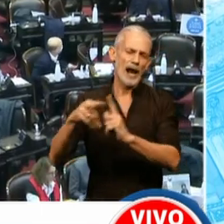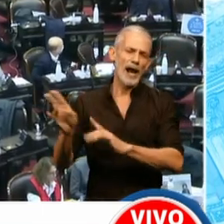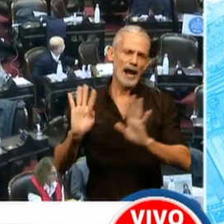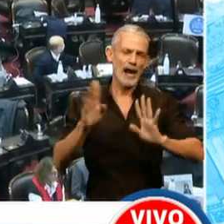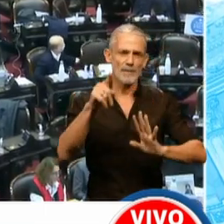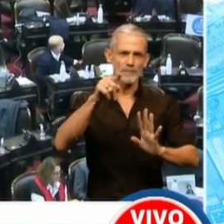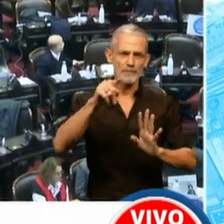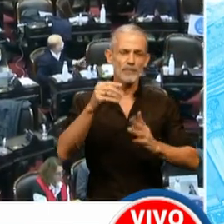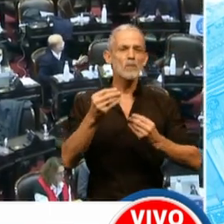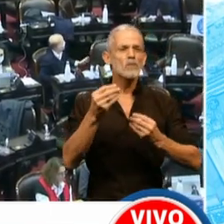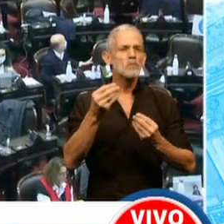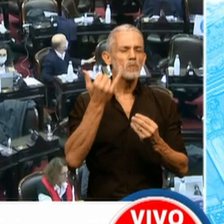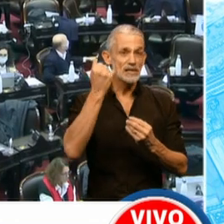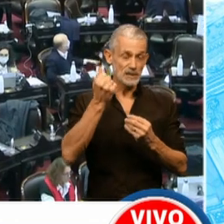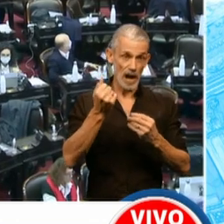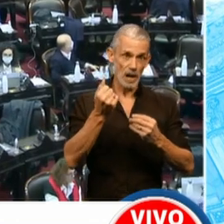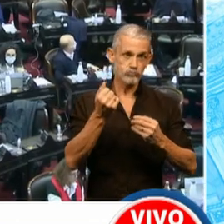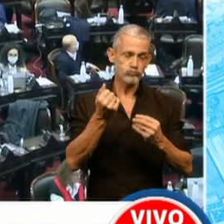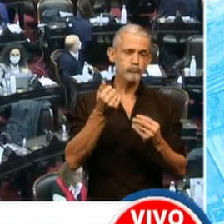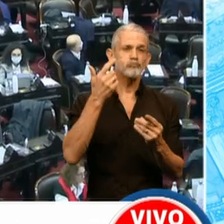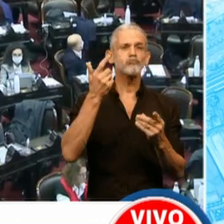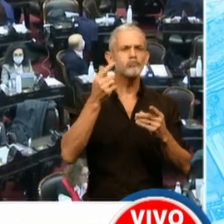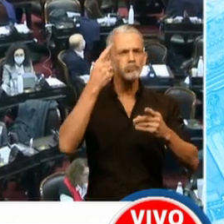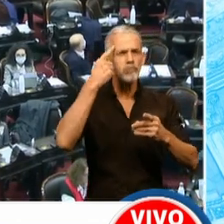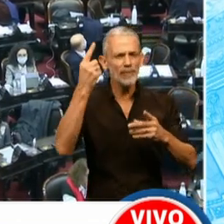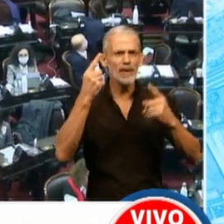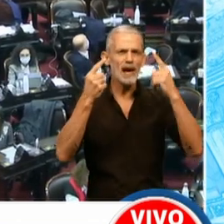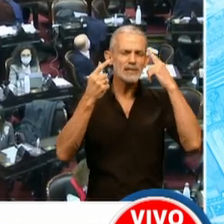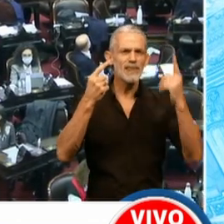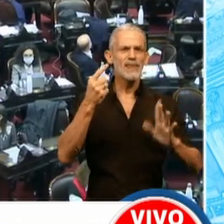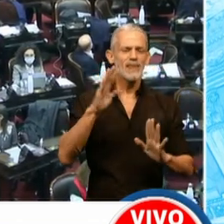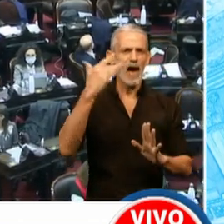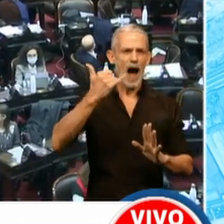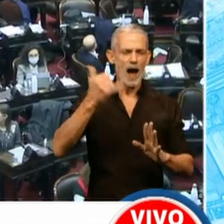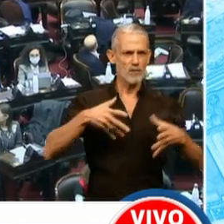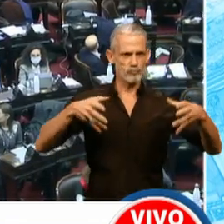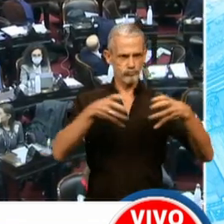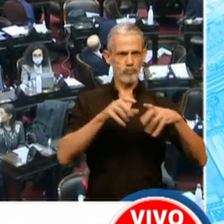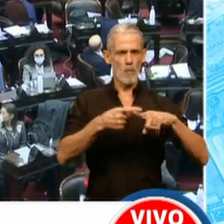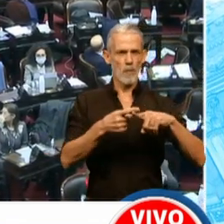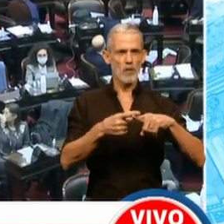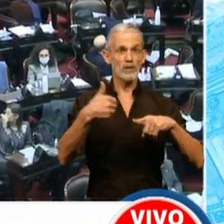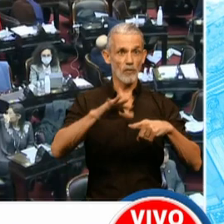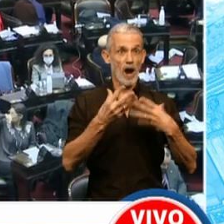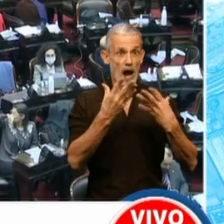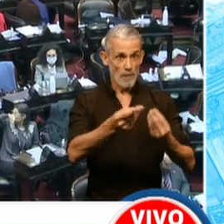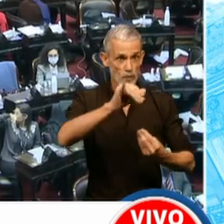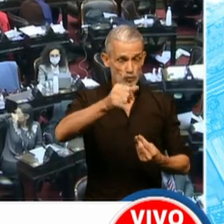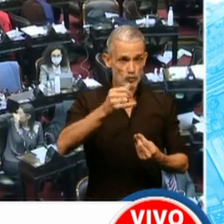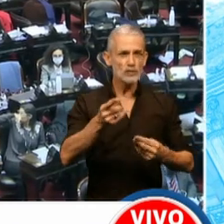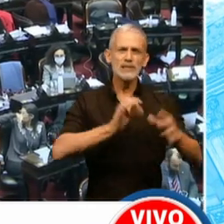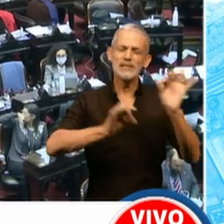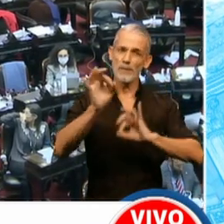expresado tanto los conceptos por los cuales nuestro bloque va a respaldar este proyecto